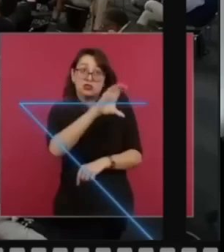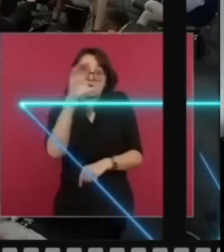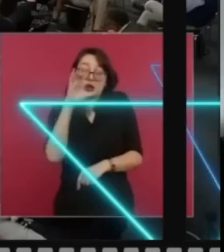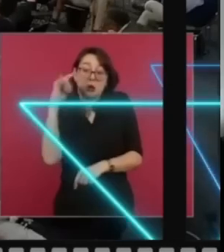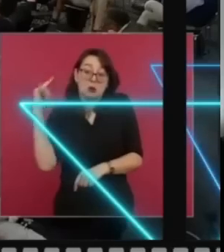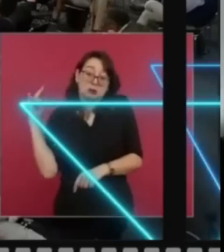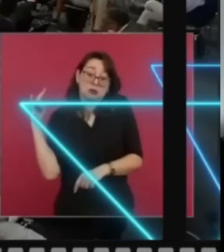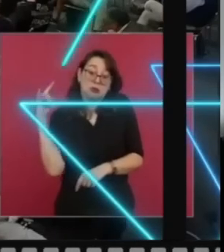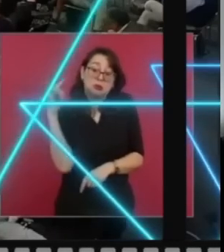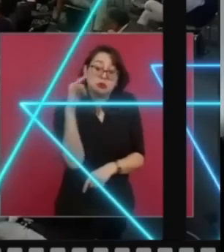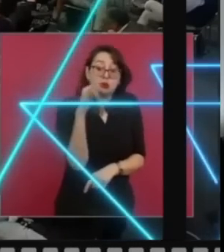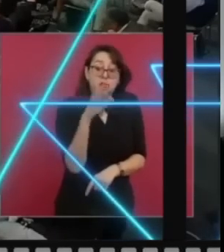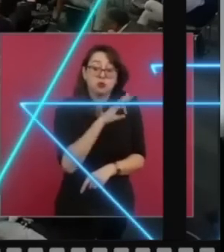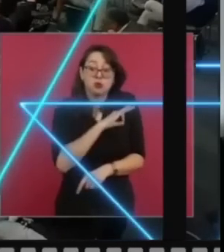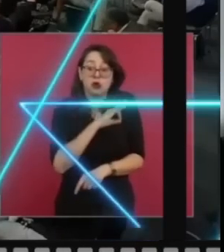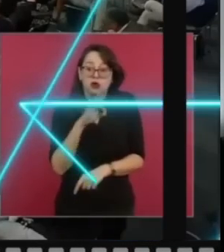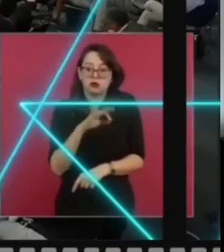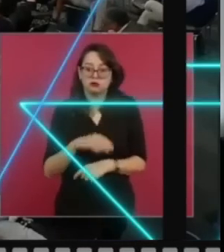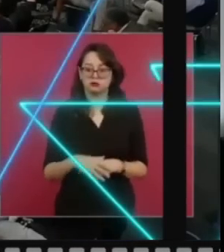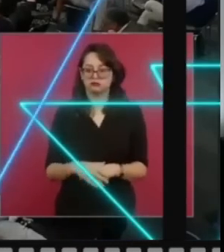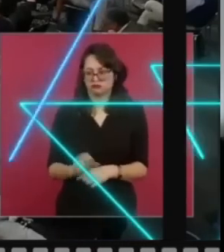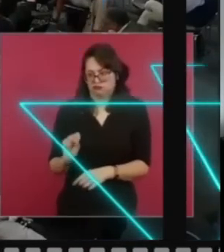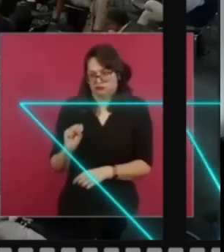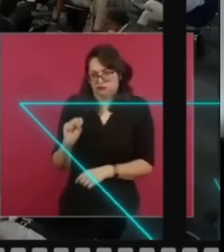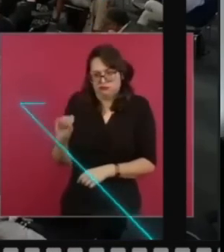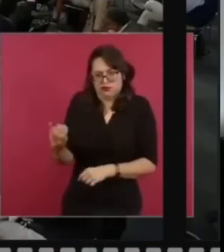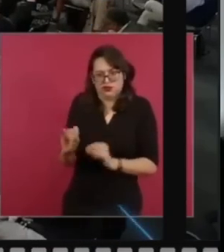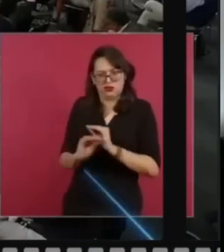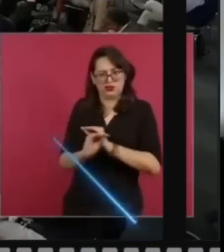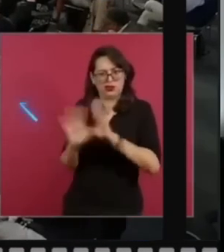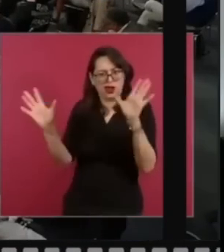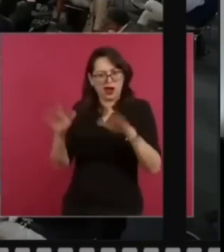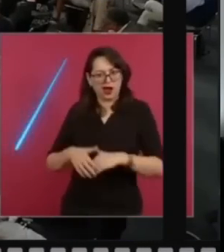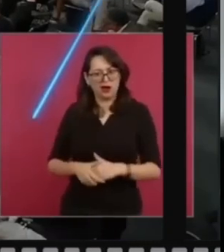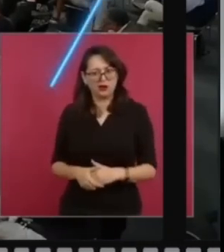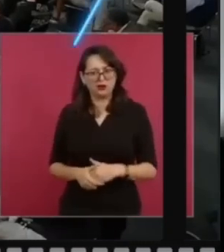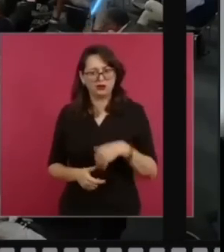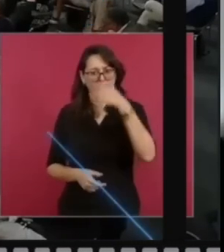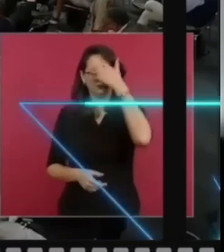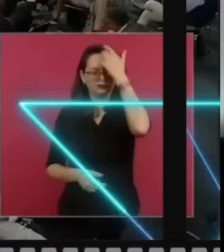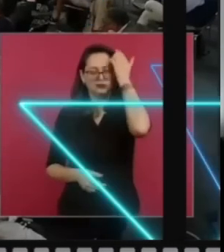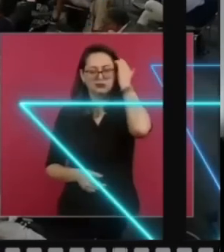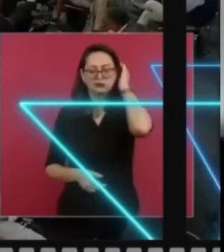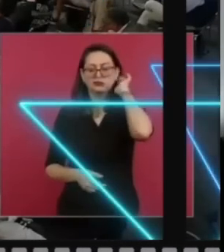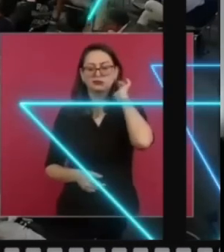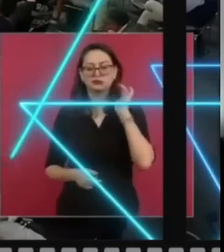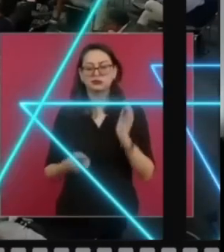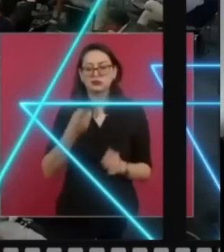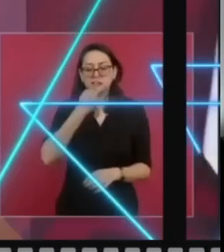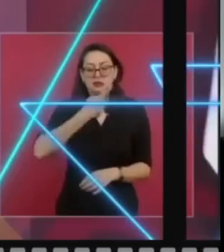al final utilizó el espacio aéreo mexicano pero me pidieron